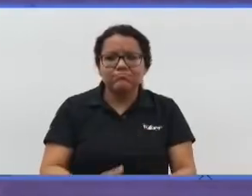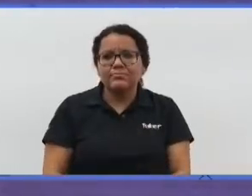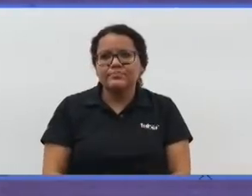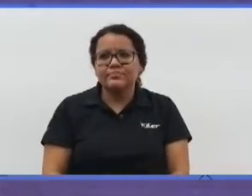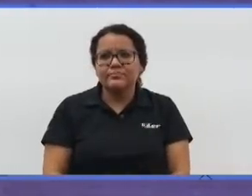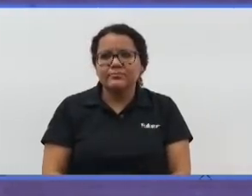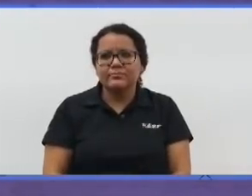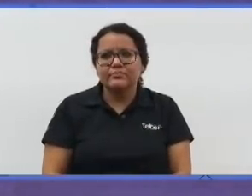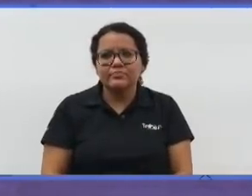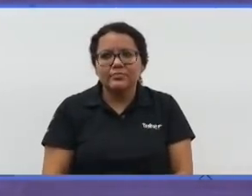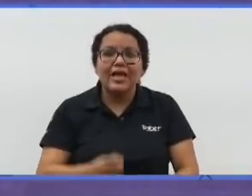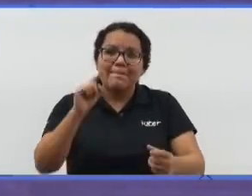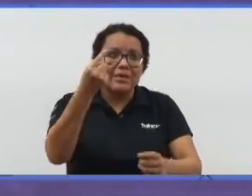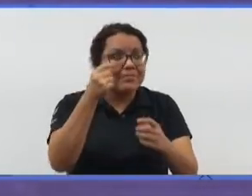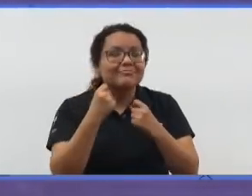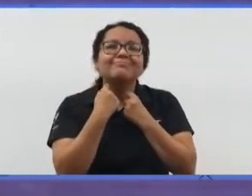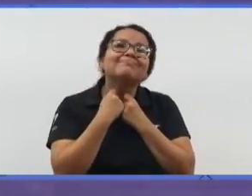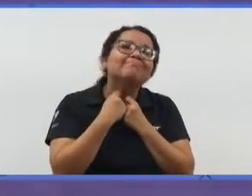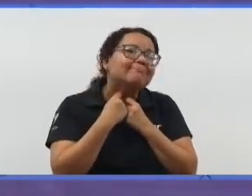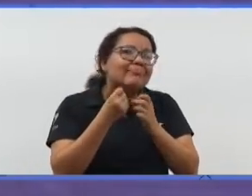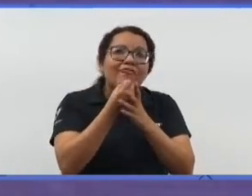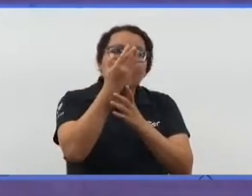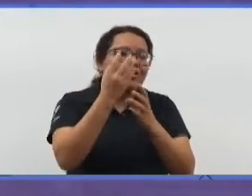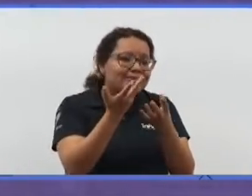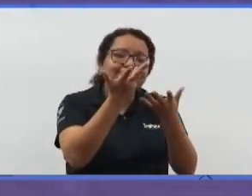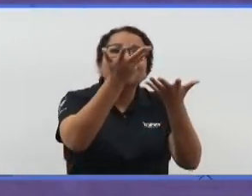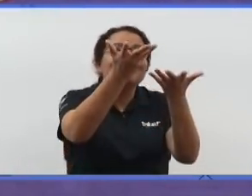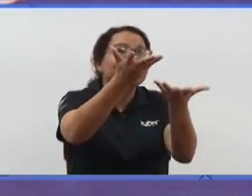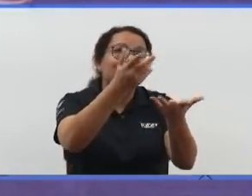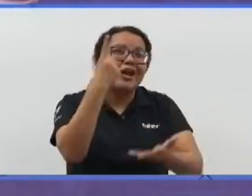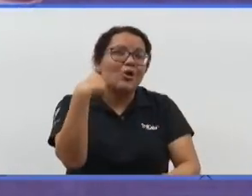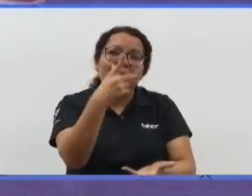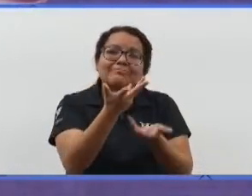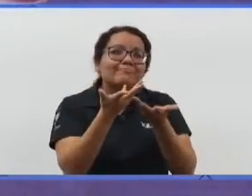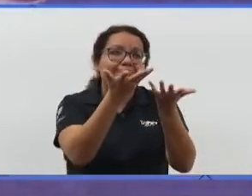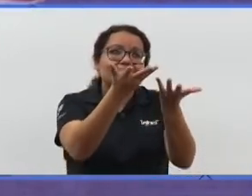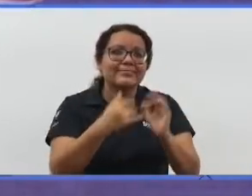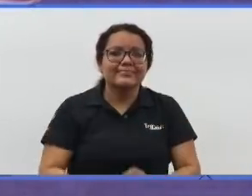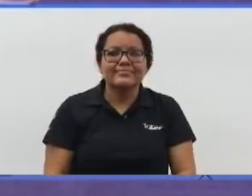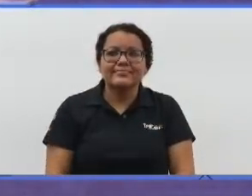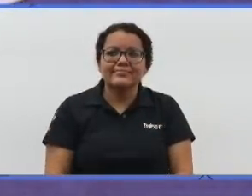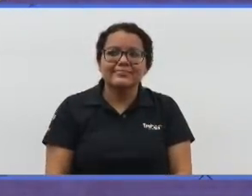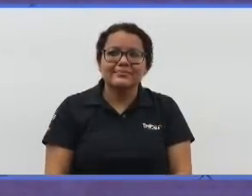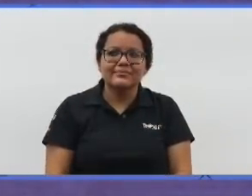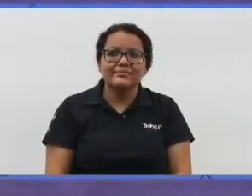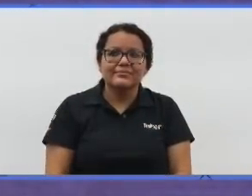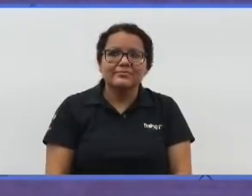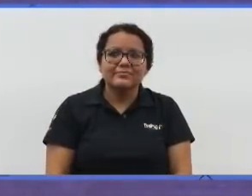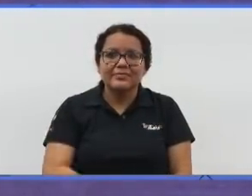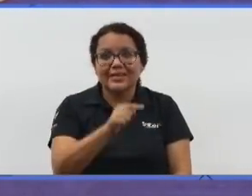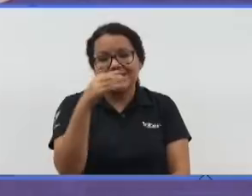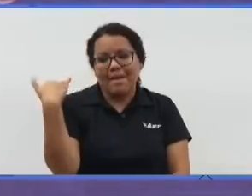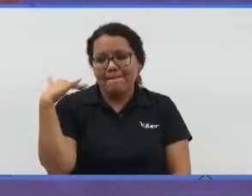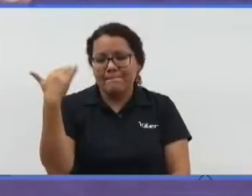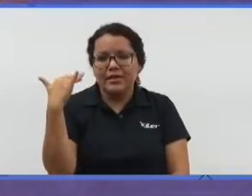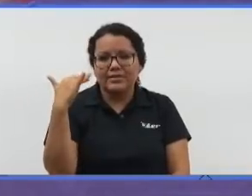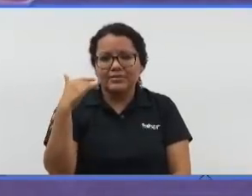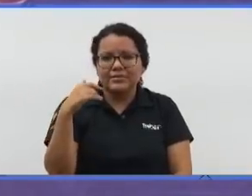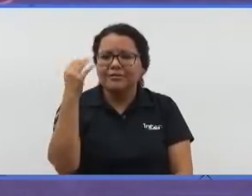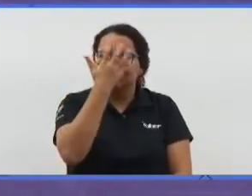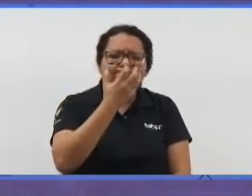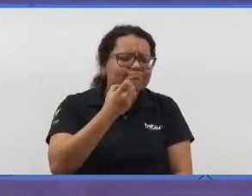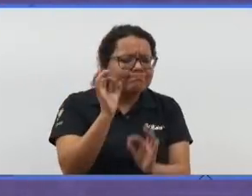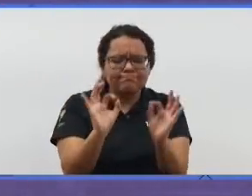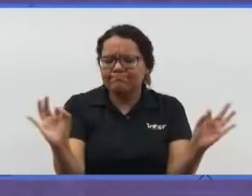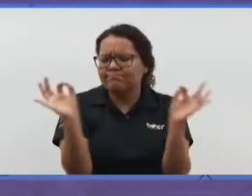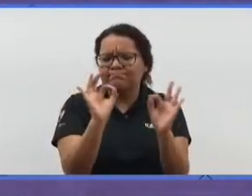y estando las primeras sillas les llevaba un arreglo de flores al hombre y la experiencia más sublime que me